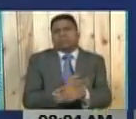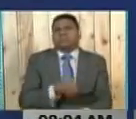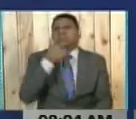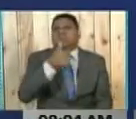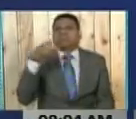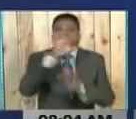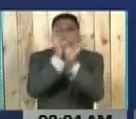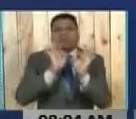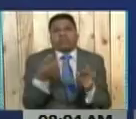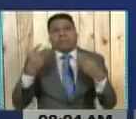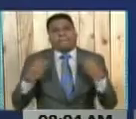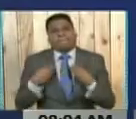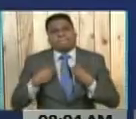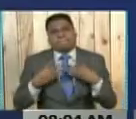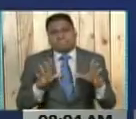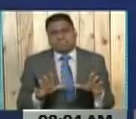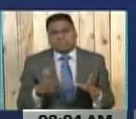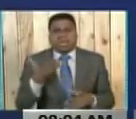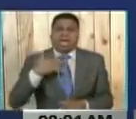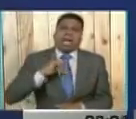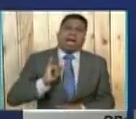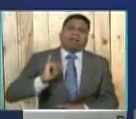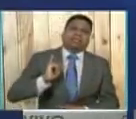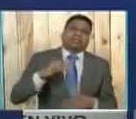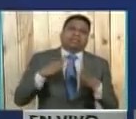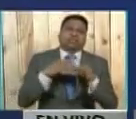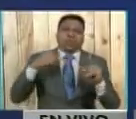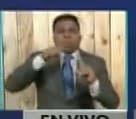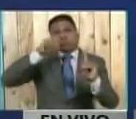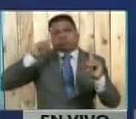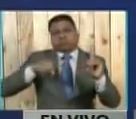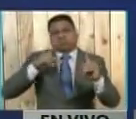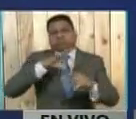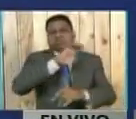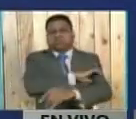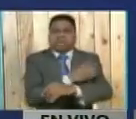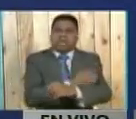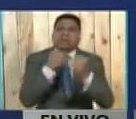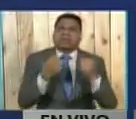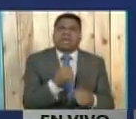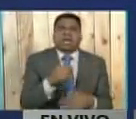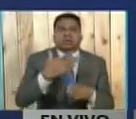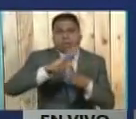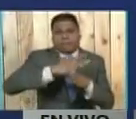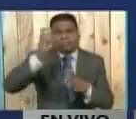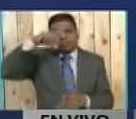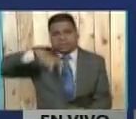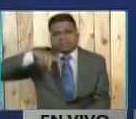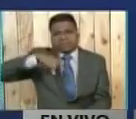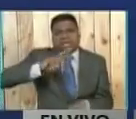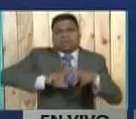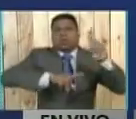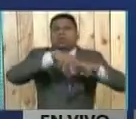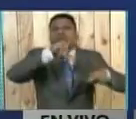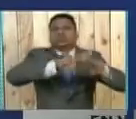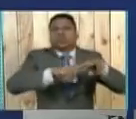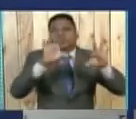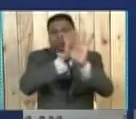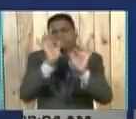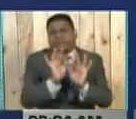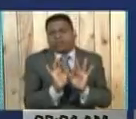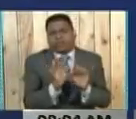de existencia de la energía. Compartimos la necesidad de construir una matriz